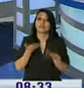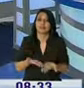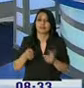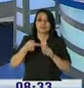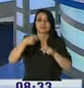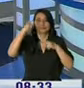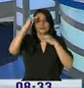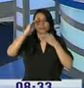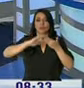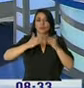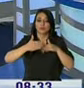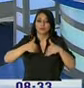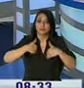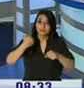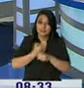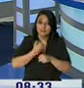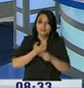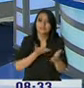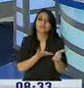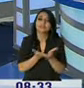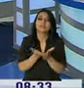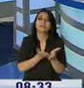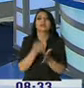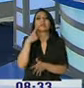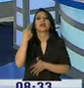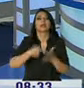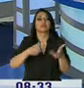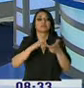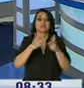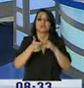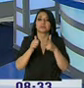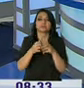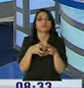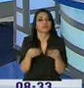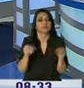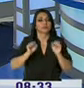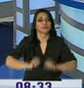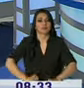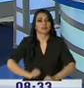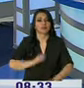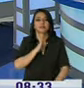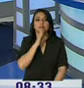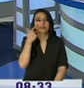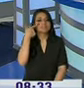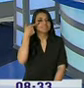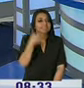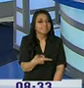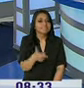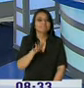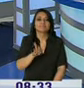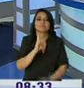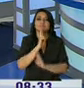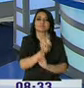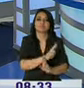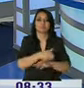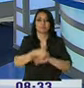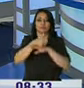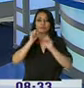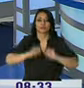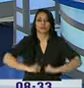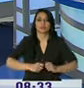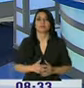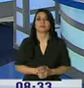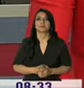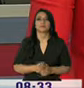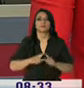trabajo. Estamos justamente para solucionar sus preocupaciones. Así es, siempre pendientes y siempre pendientes de la respuesta de las autoridades. Pero